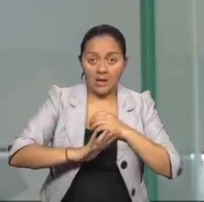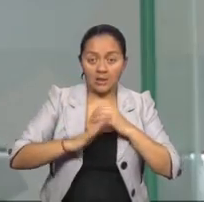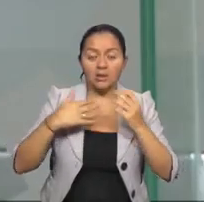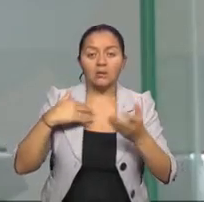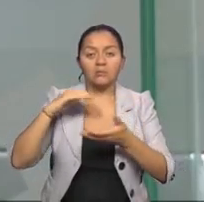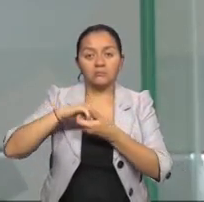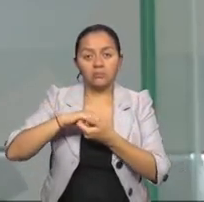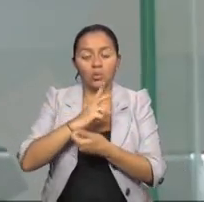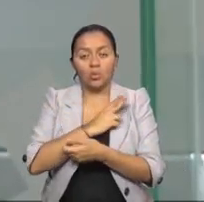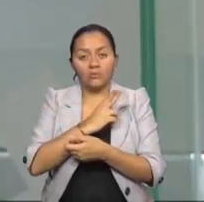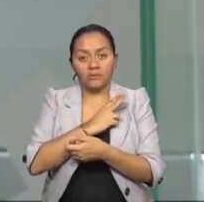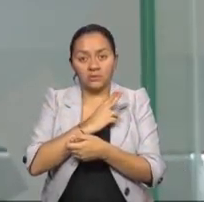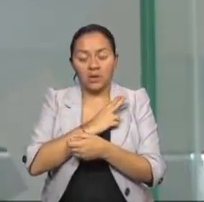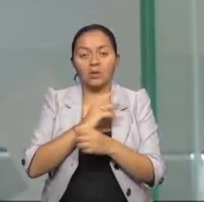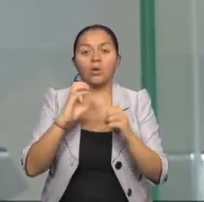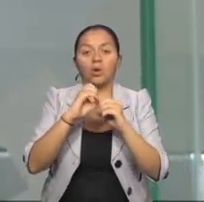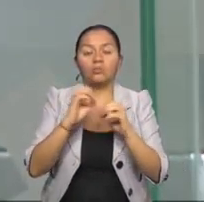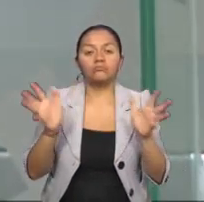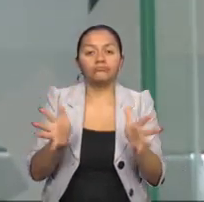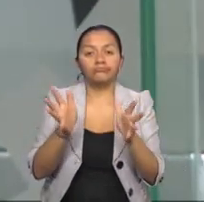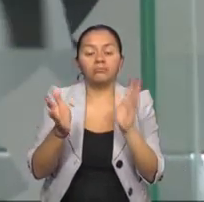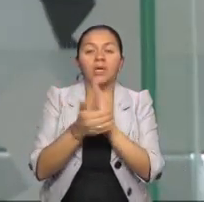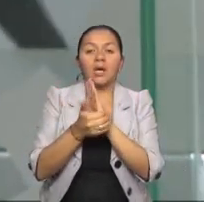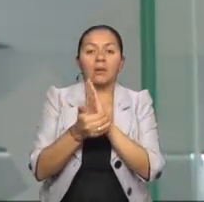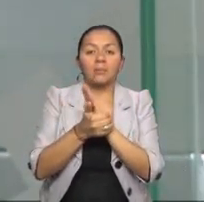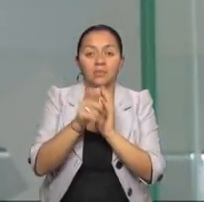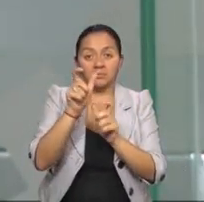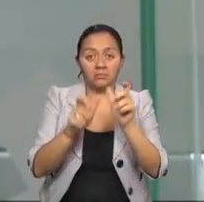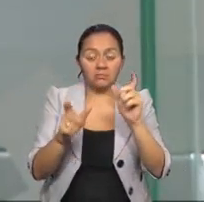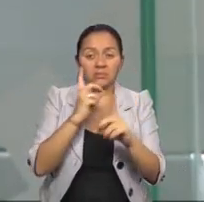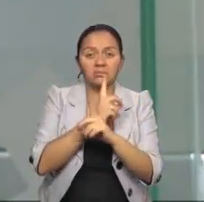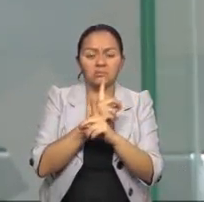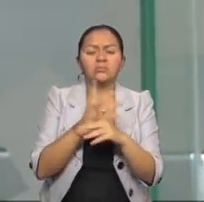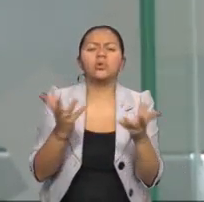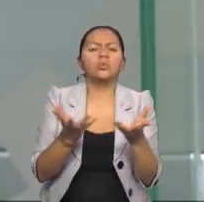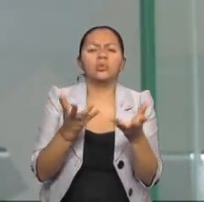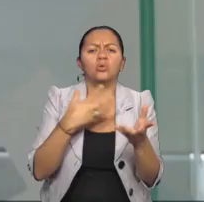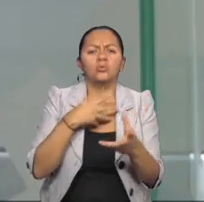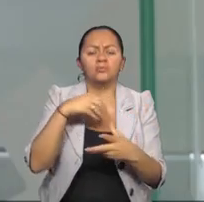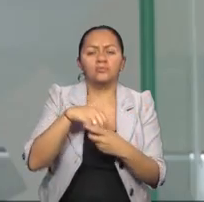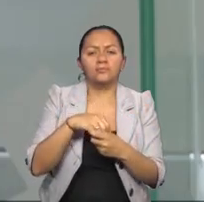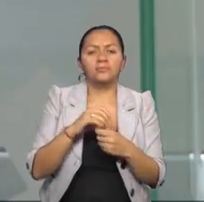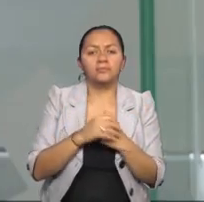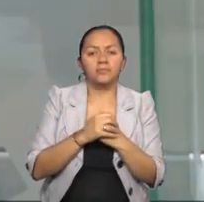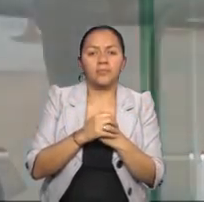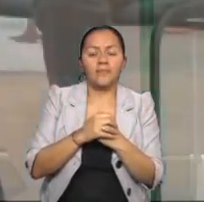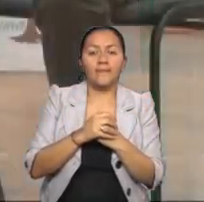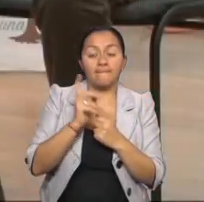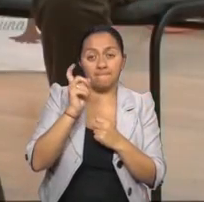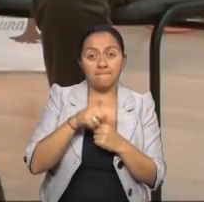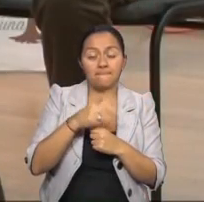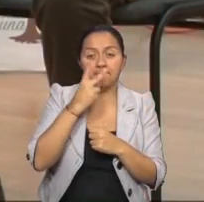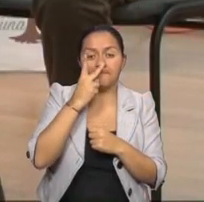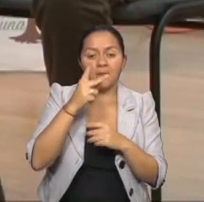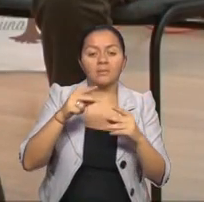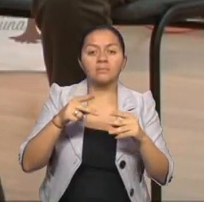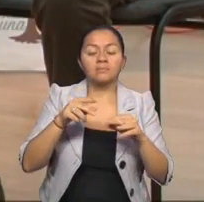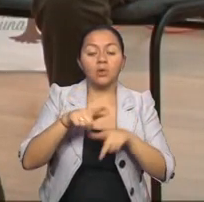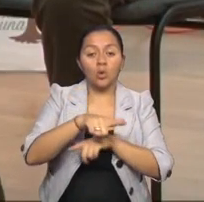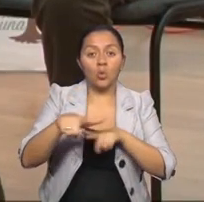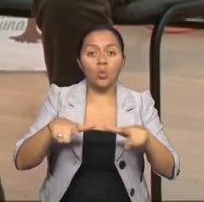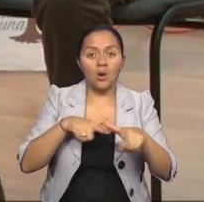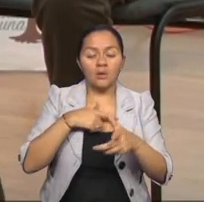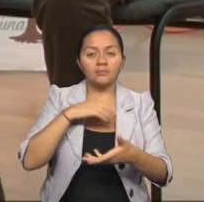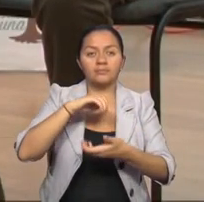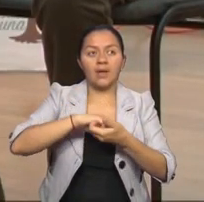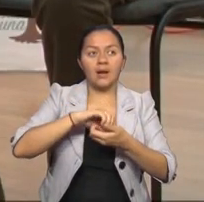de una universidad fomenta la capacitación de las personas con discapacidad como lo aplican si solamente es eso es llegamos a los territorios estableciendo alianzas